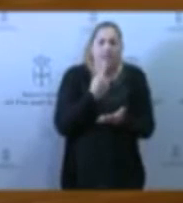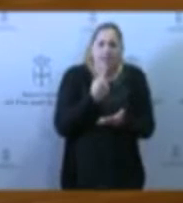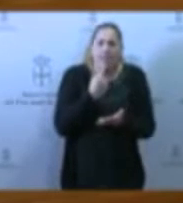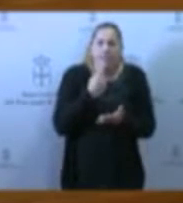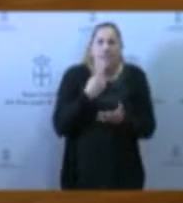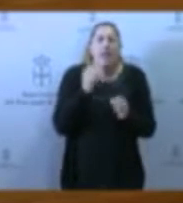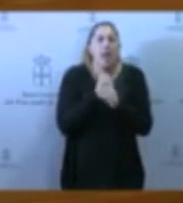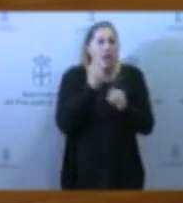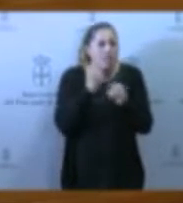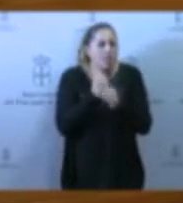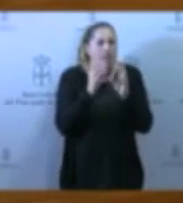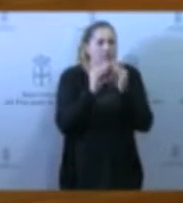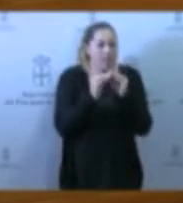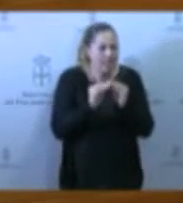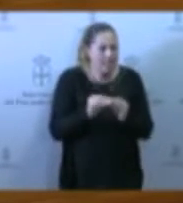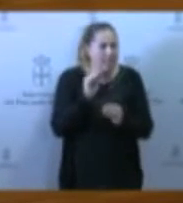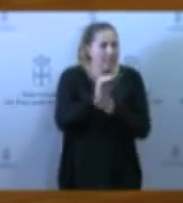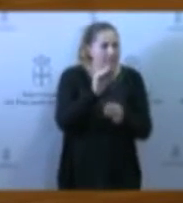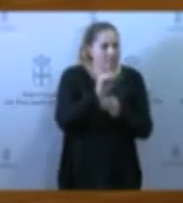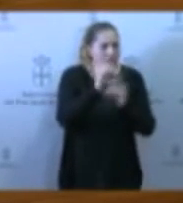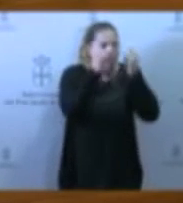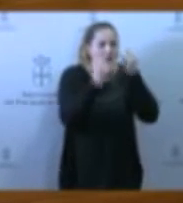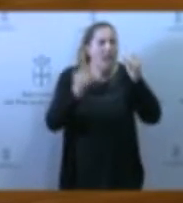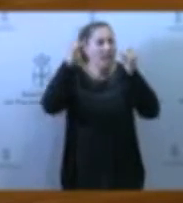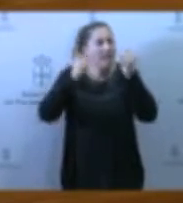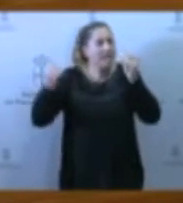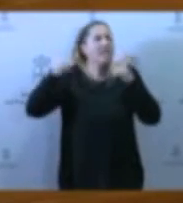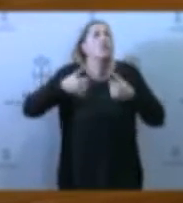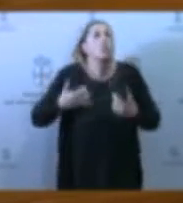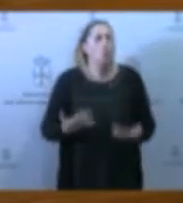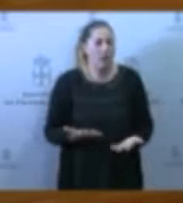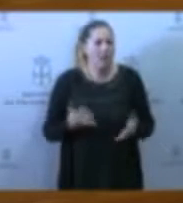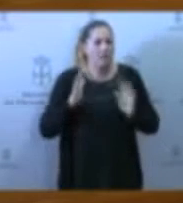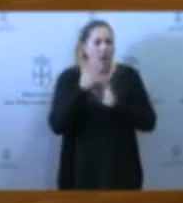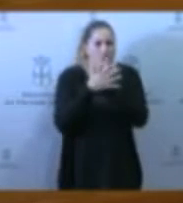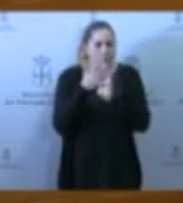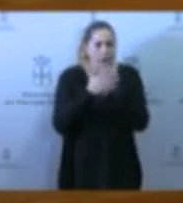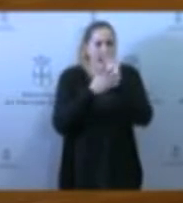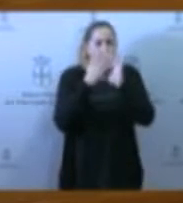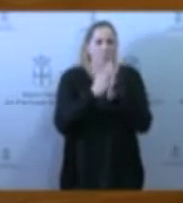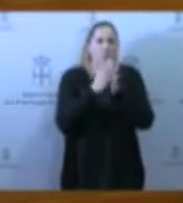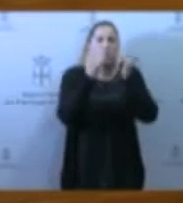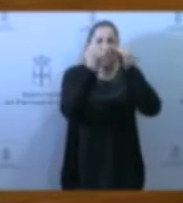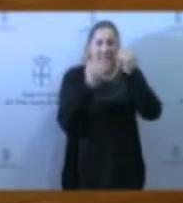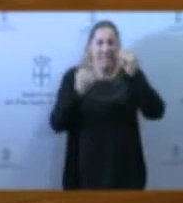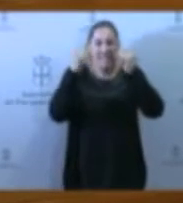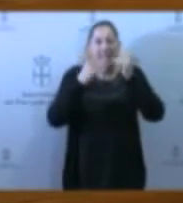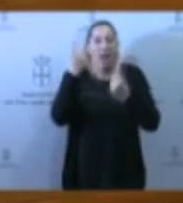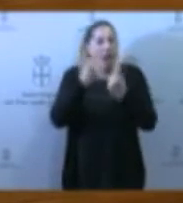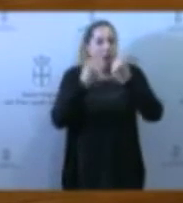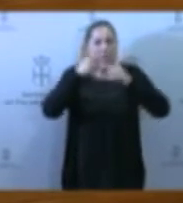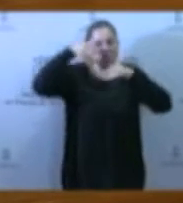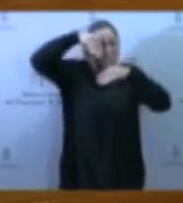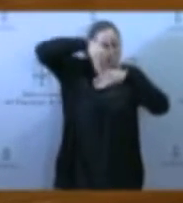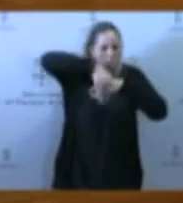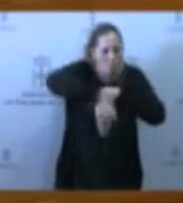de mantenimiento que hacen de las líneas. Vuelvo a decirle que estamos hablando de líneas a veces en unas pendientes extraordinarias.